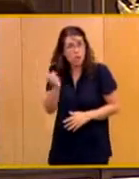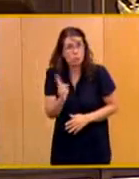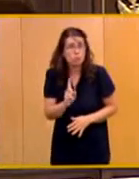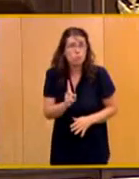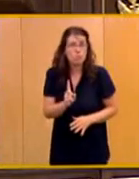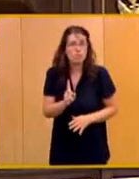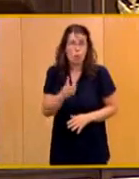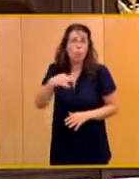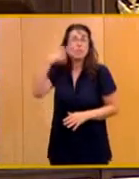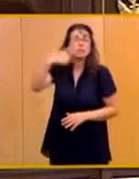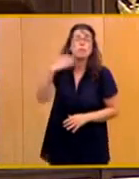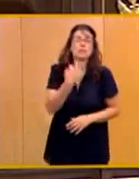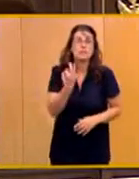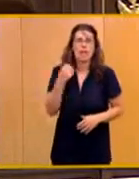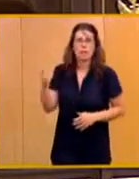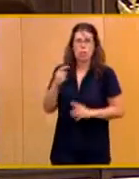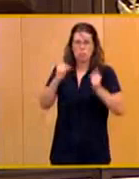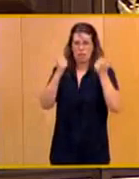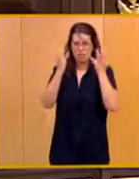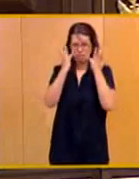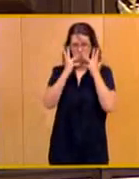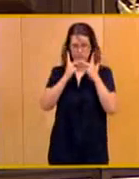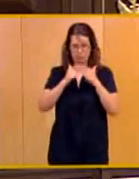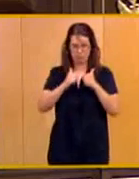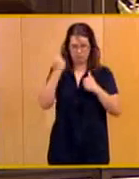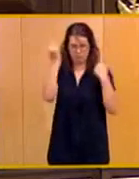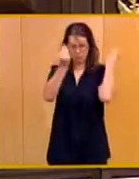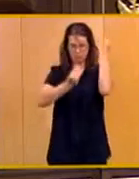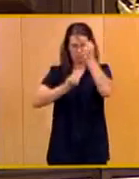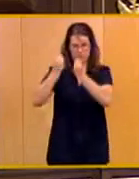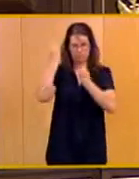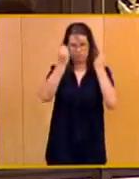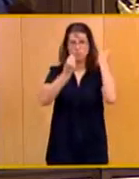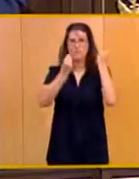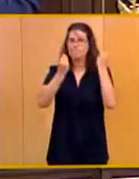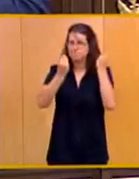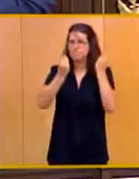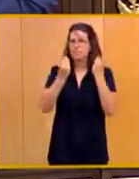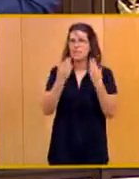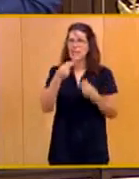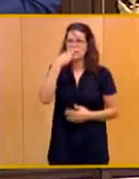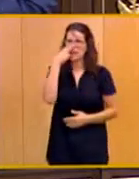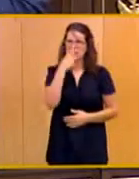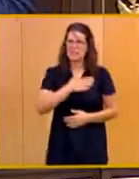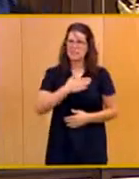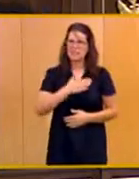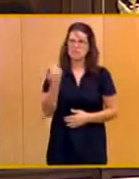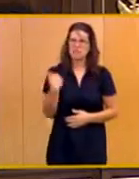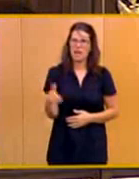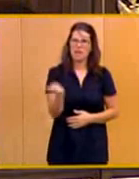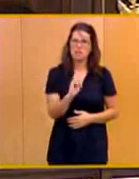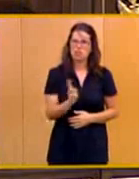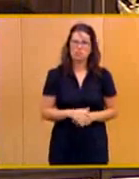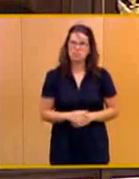echado cuentas. Ha echado cuentas y ya no le parece tan interesante cabalgar sobre el anticatalanismo que cabalgaron